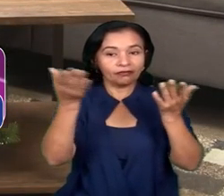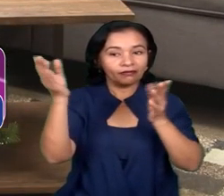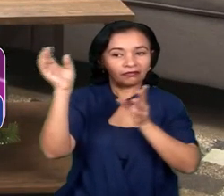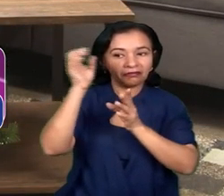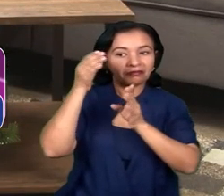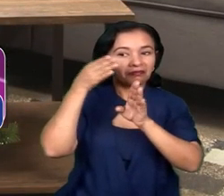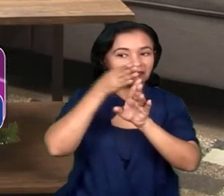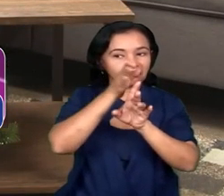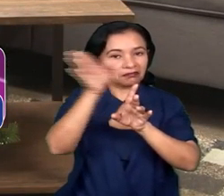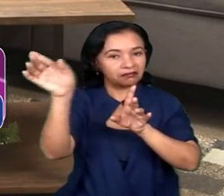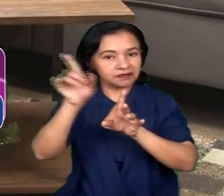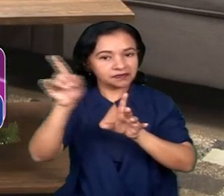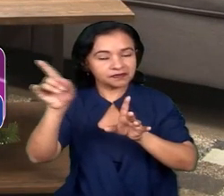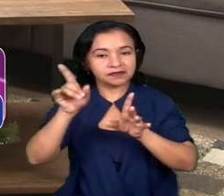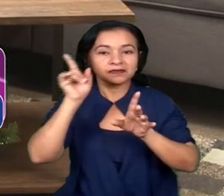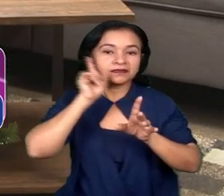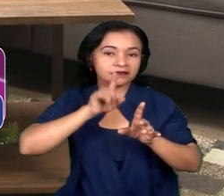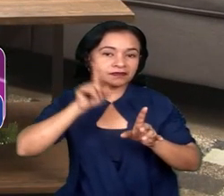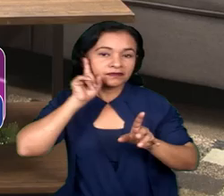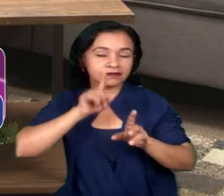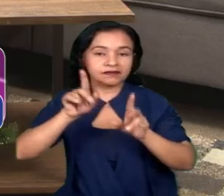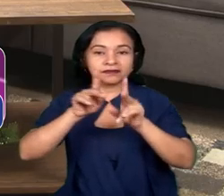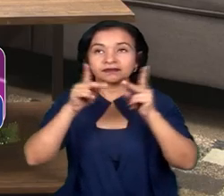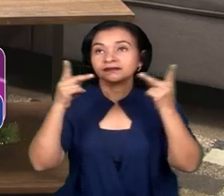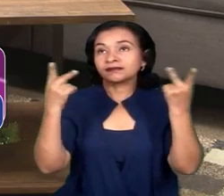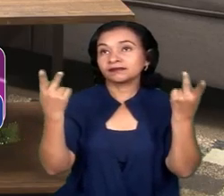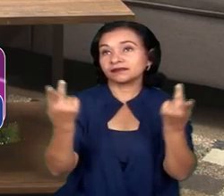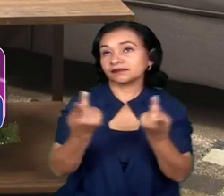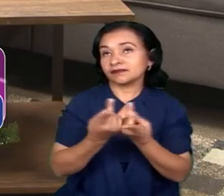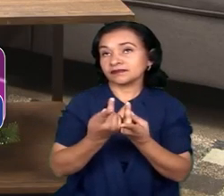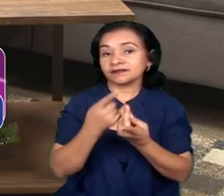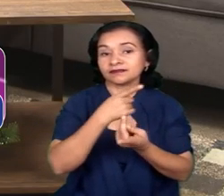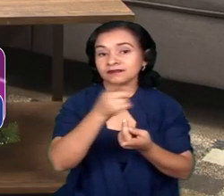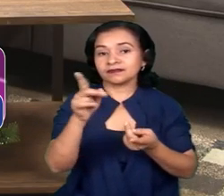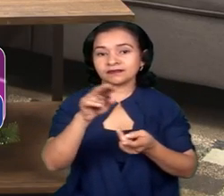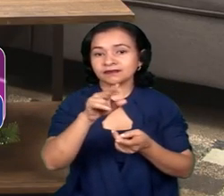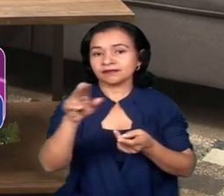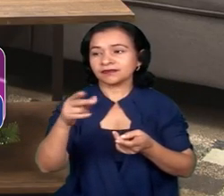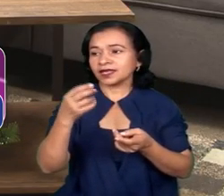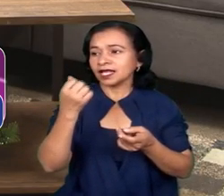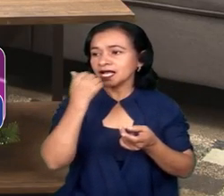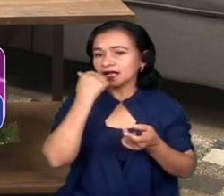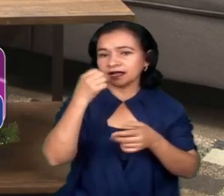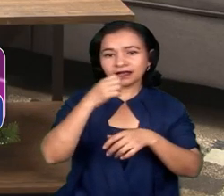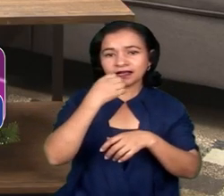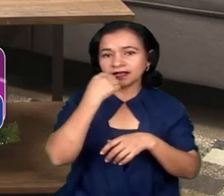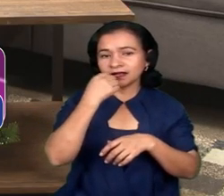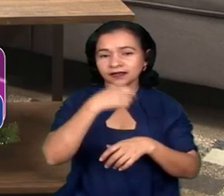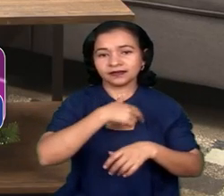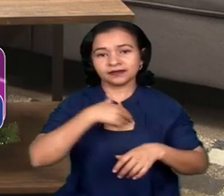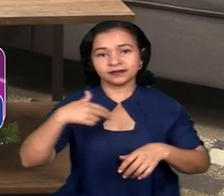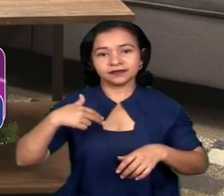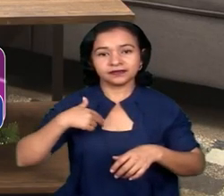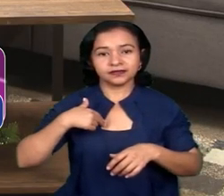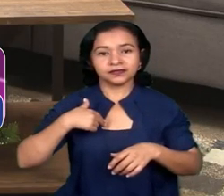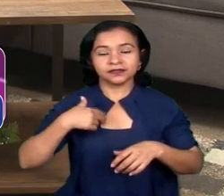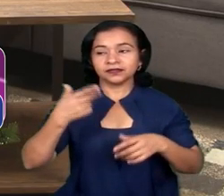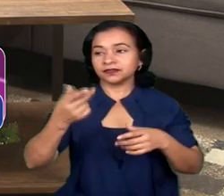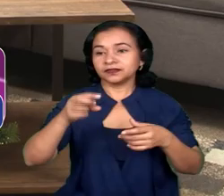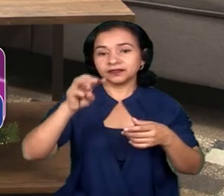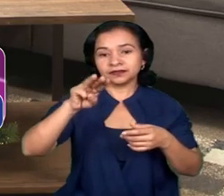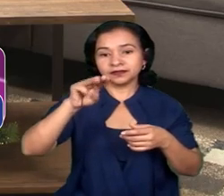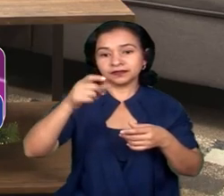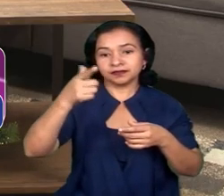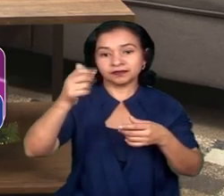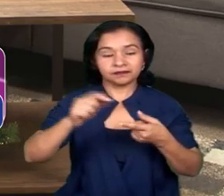han venido tratando de mentirle a la población, aunque ellos mismos ahí están dándose con la piedra en los dientes, porque están haciendo ahora el Mega